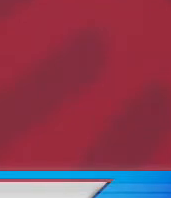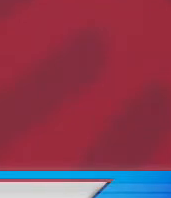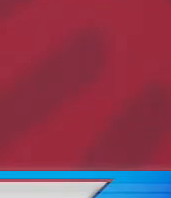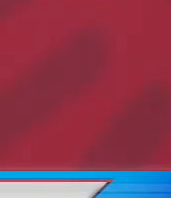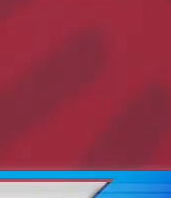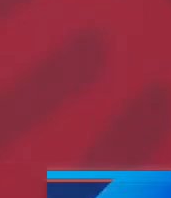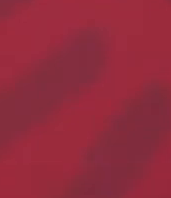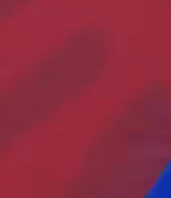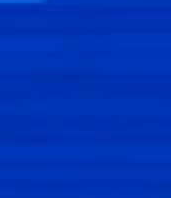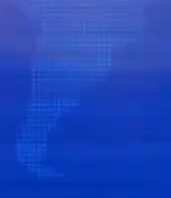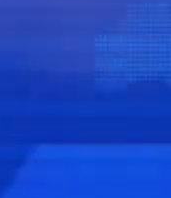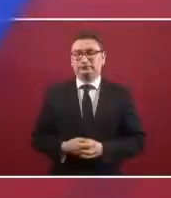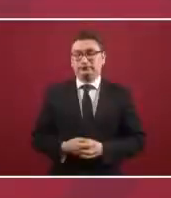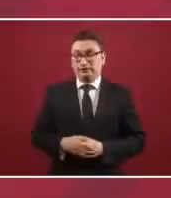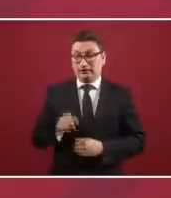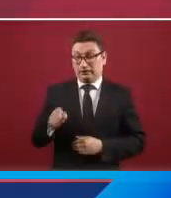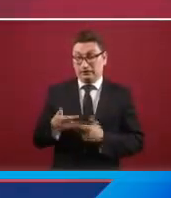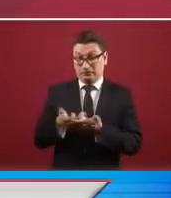de seguridad.